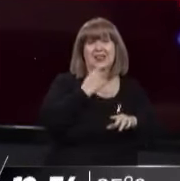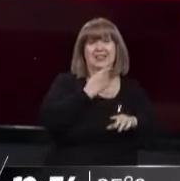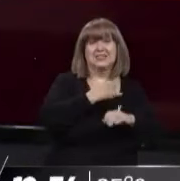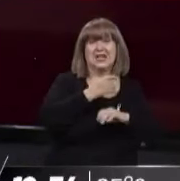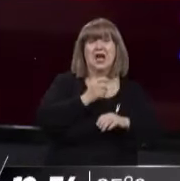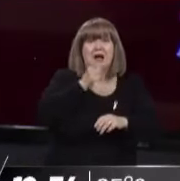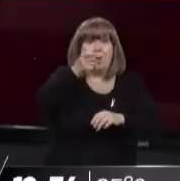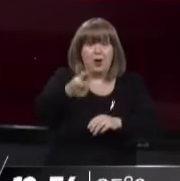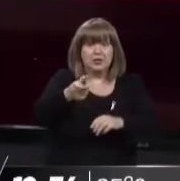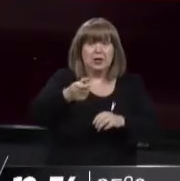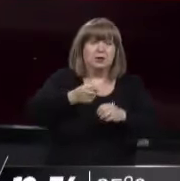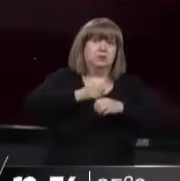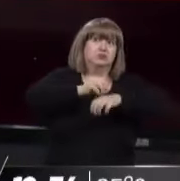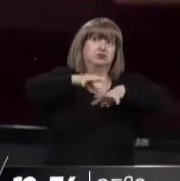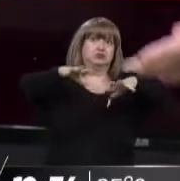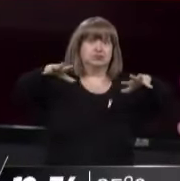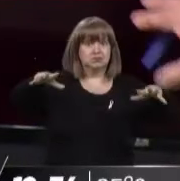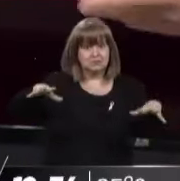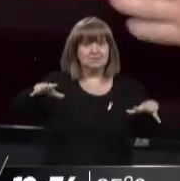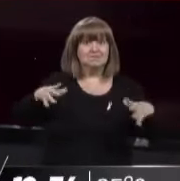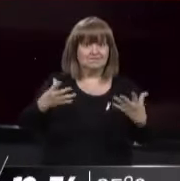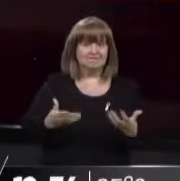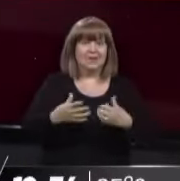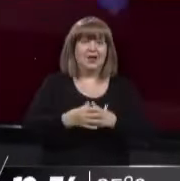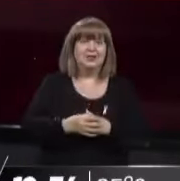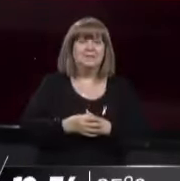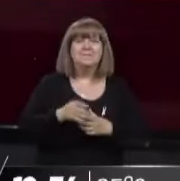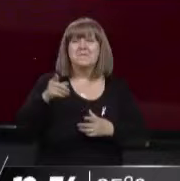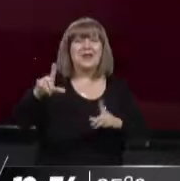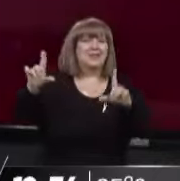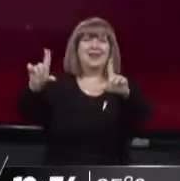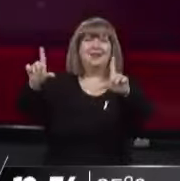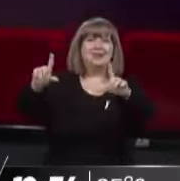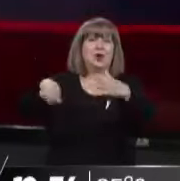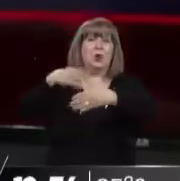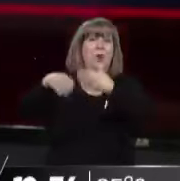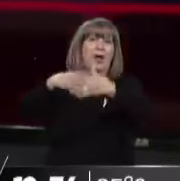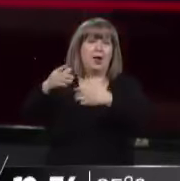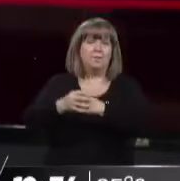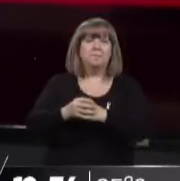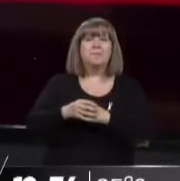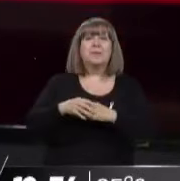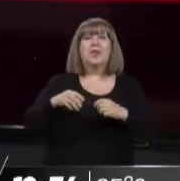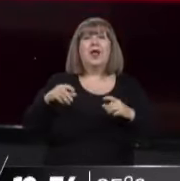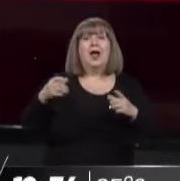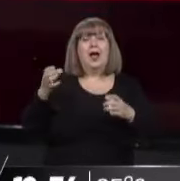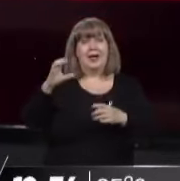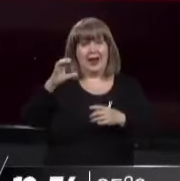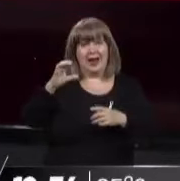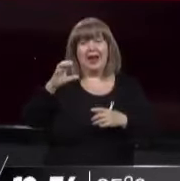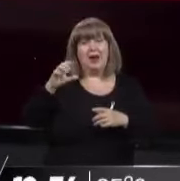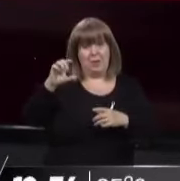la seriedad de un programa político con la seriedad pretendida de un espacio de entretenimiento. Bueno, de hecho el canal tuvo que salir a aclarar, después de